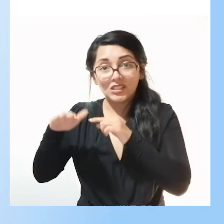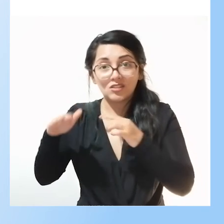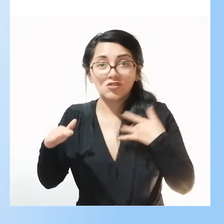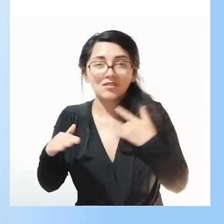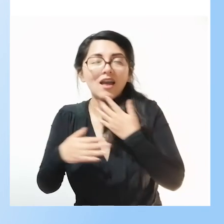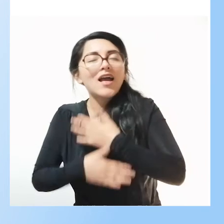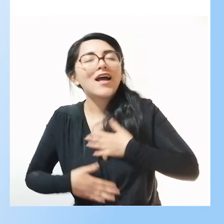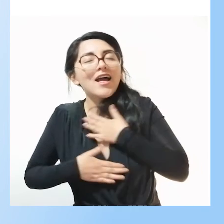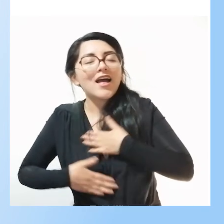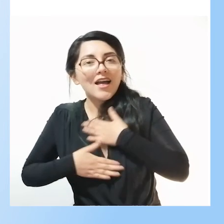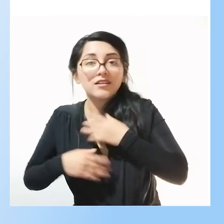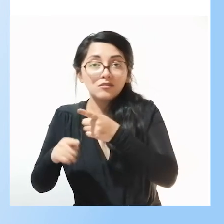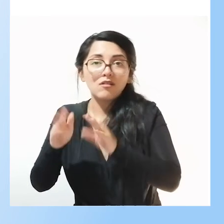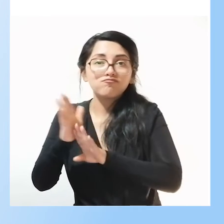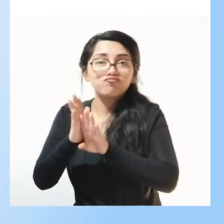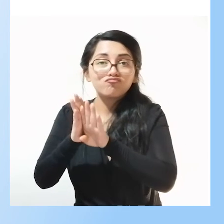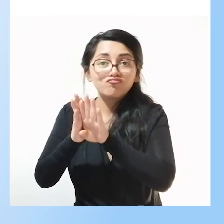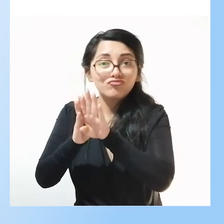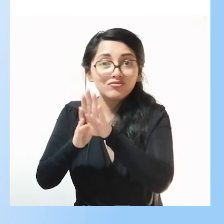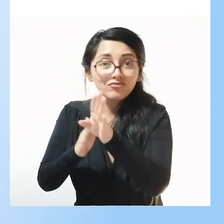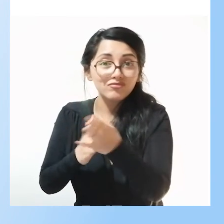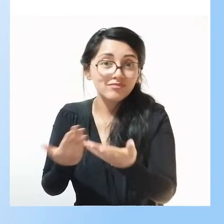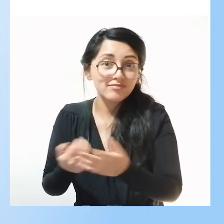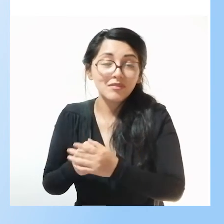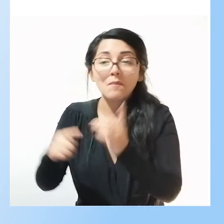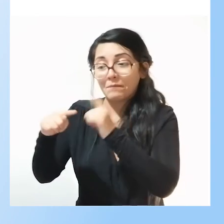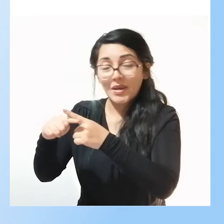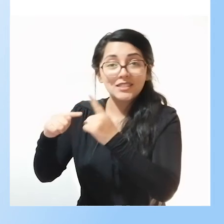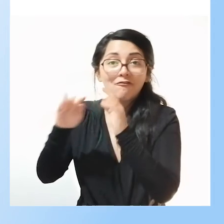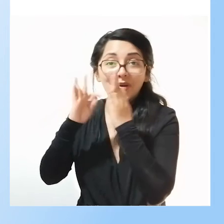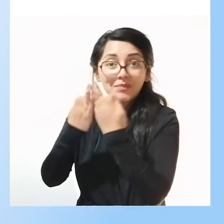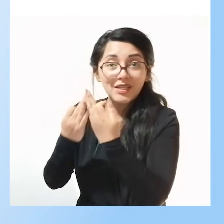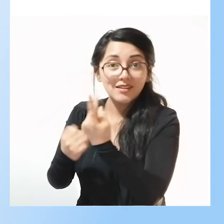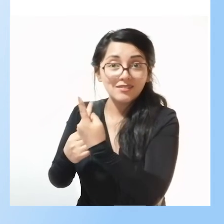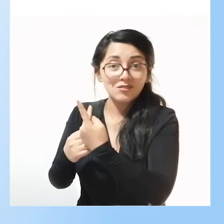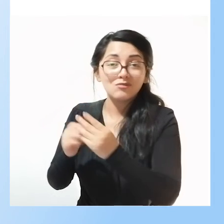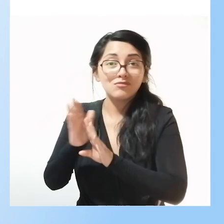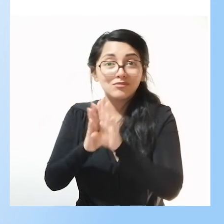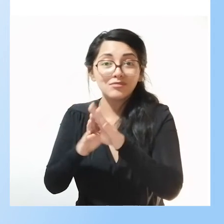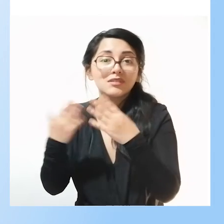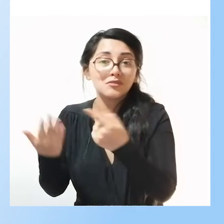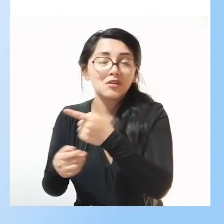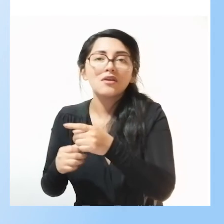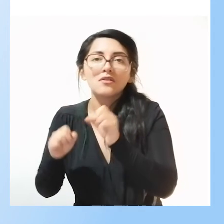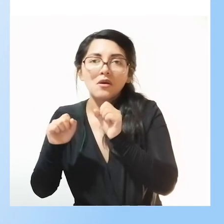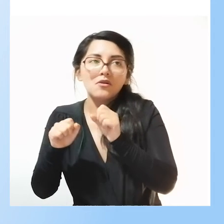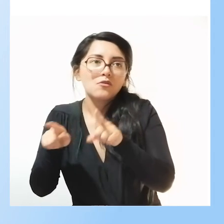mejor experiencia y mejor calidad de vida tienen estos niños y sus familias, serán más